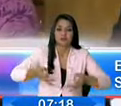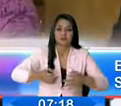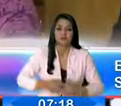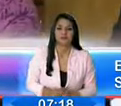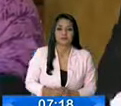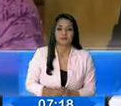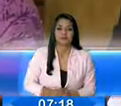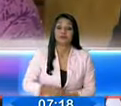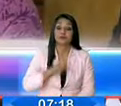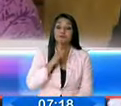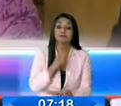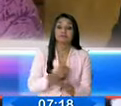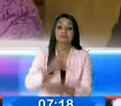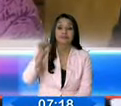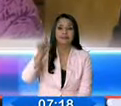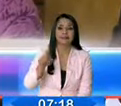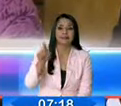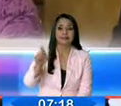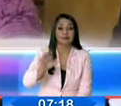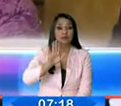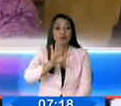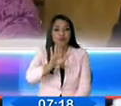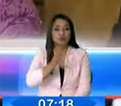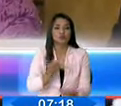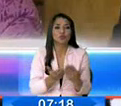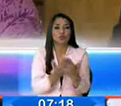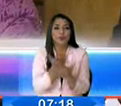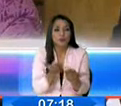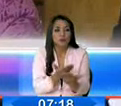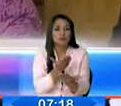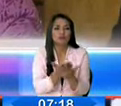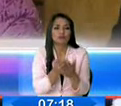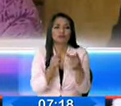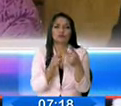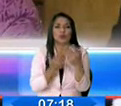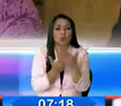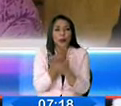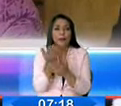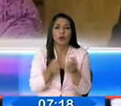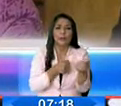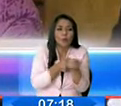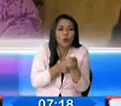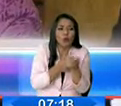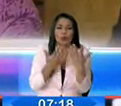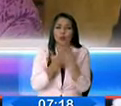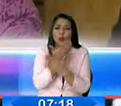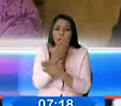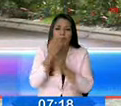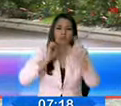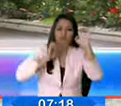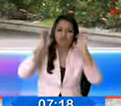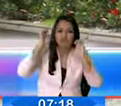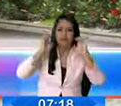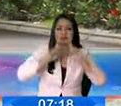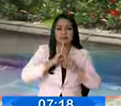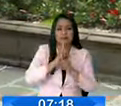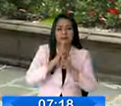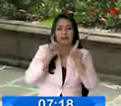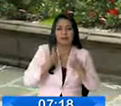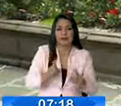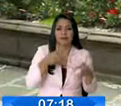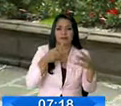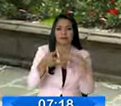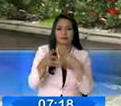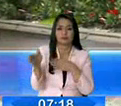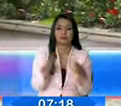que requiere de nuevos aportes, de nuevos abonos, de nuevos esfuerzos, de nuevas transparencias. Por su parte, el ministro de